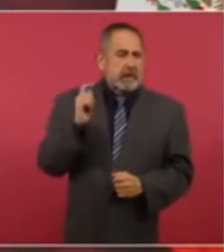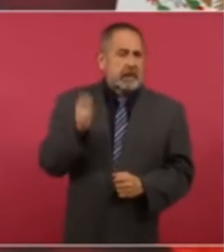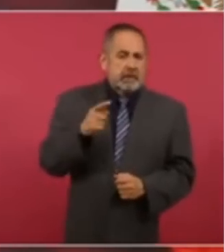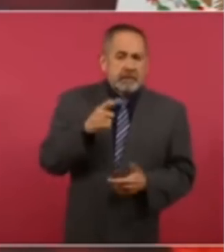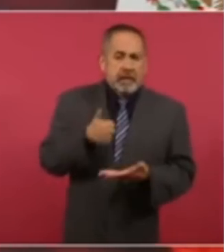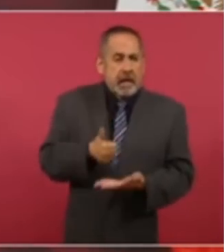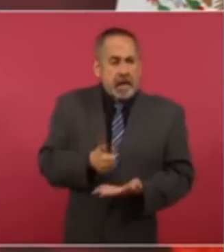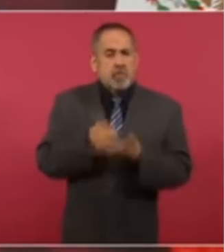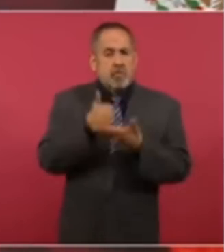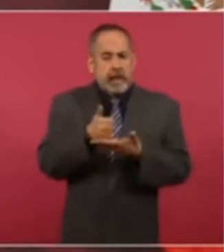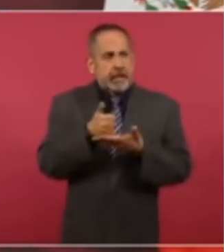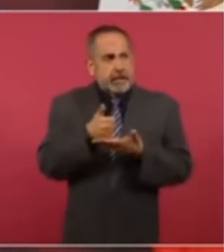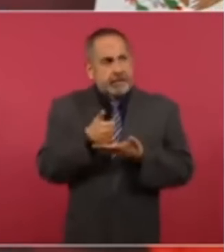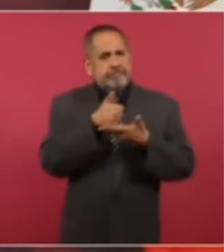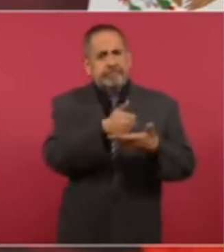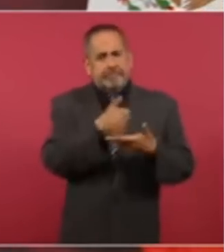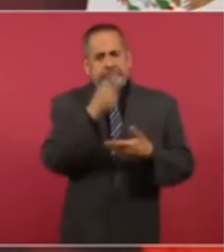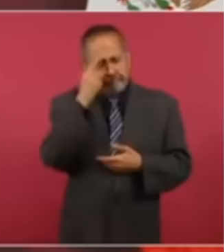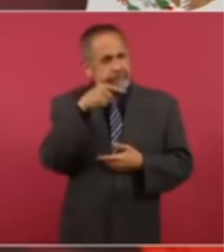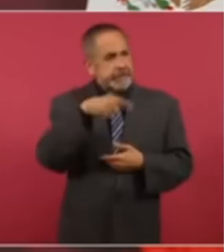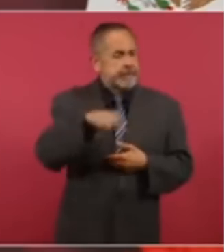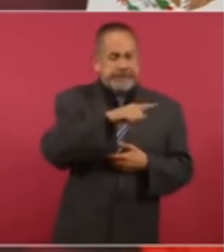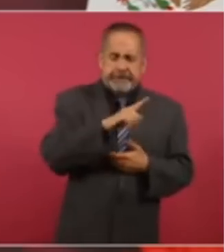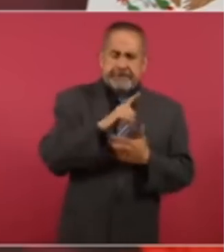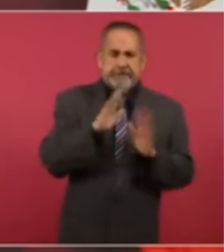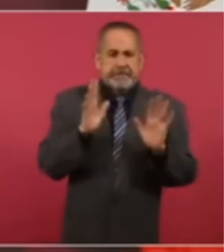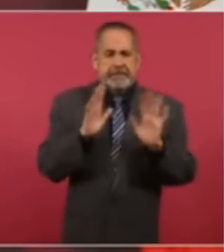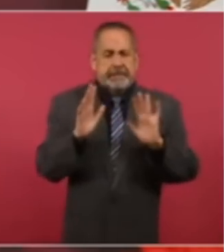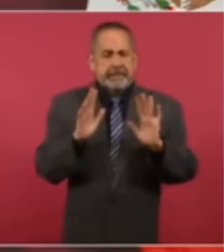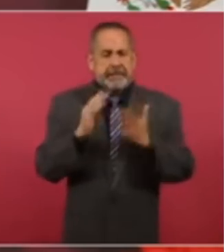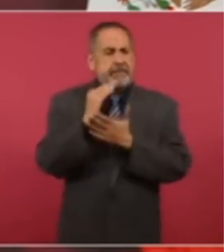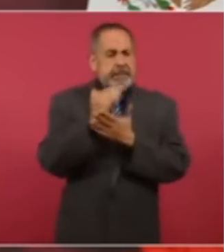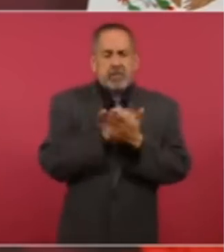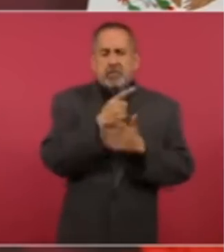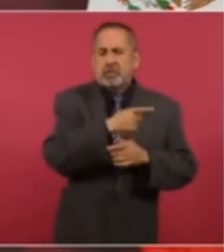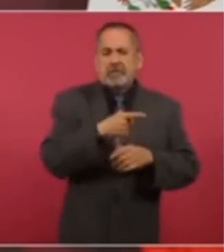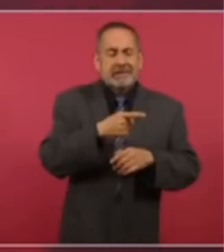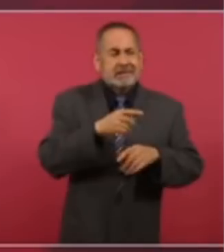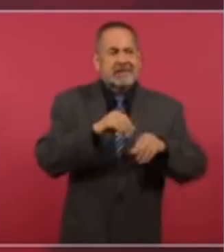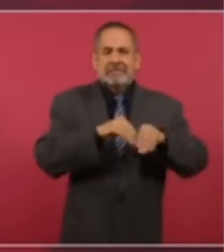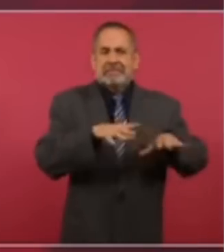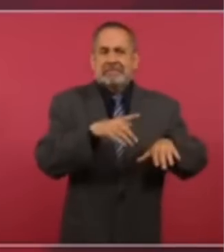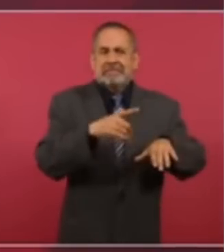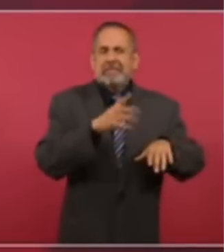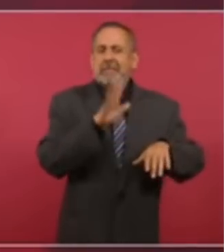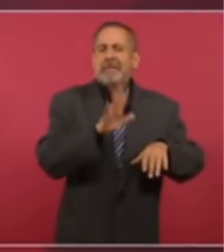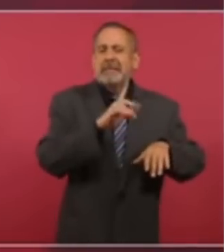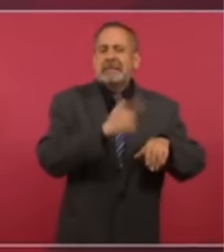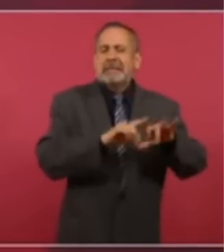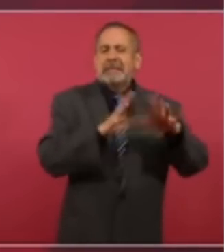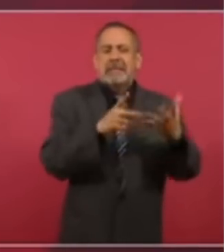en aquel país. Amigos y amigas, con esta foto que vemos en el video, les da un calladón de